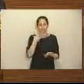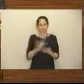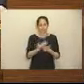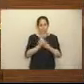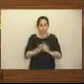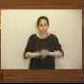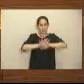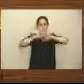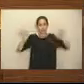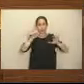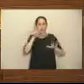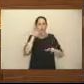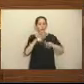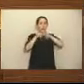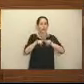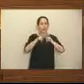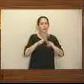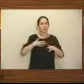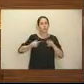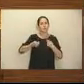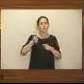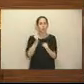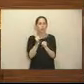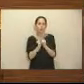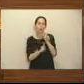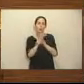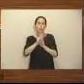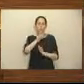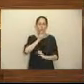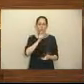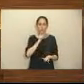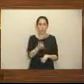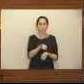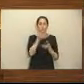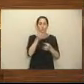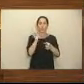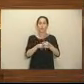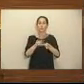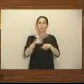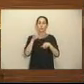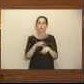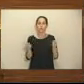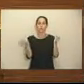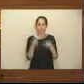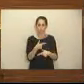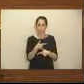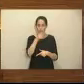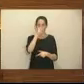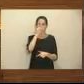más claro para analizar cómo evoluciona nuestro mercado de trabajo. Los datos de afiliación a la Seguridad Social. En